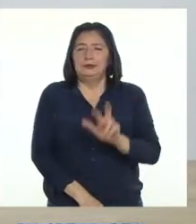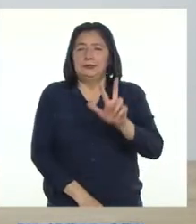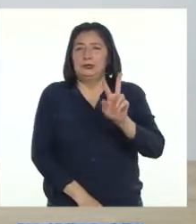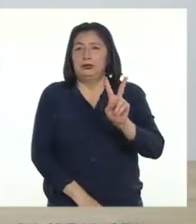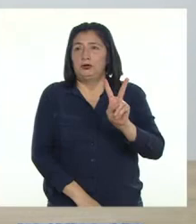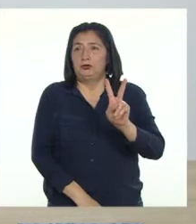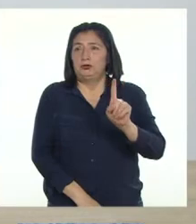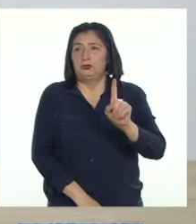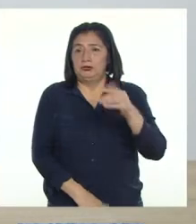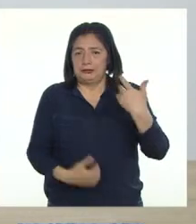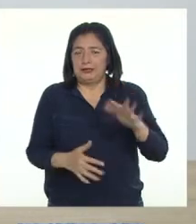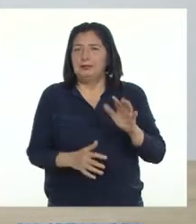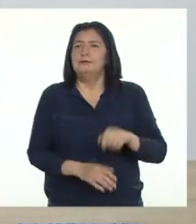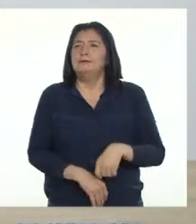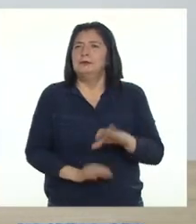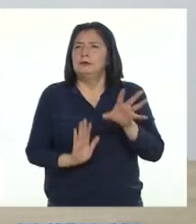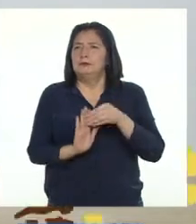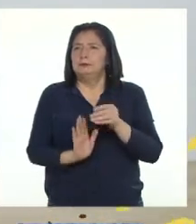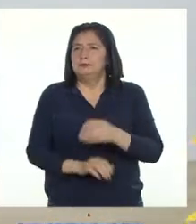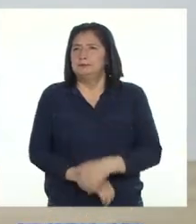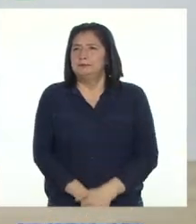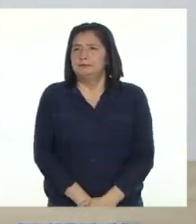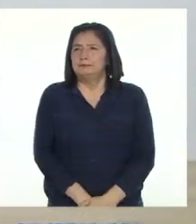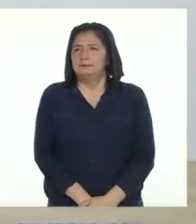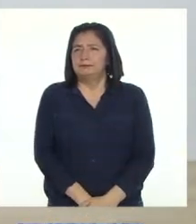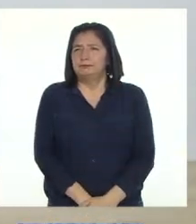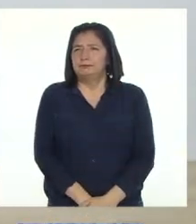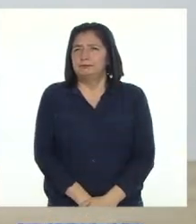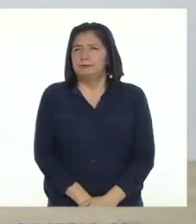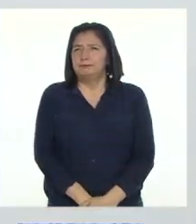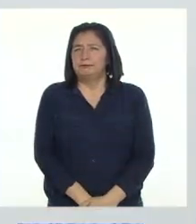3, 2, 1, va.